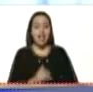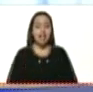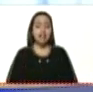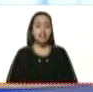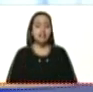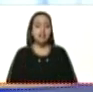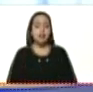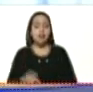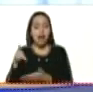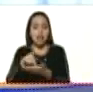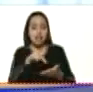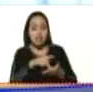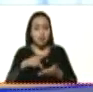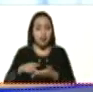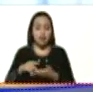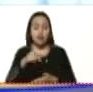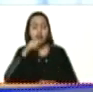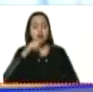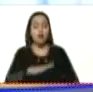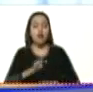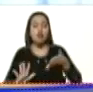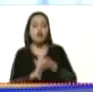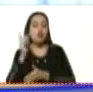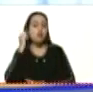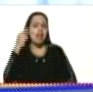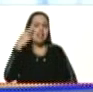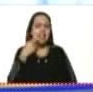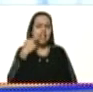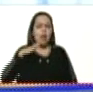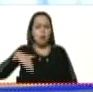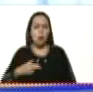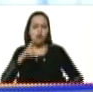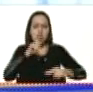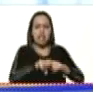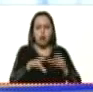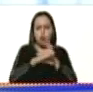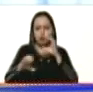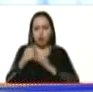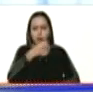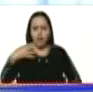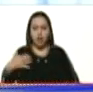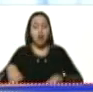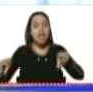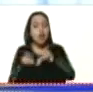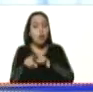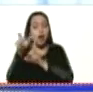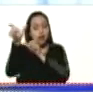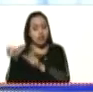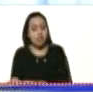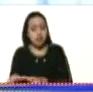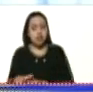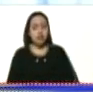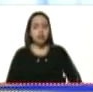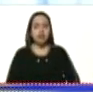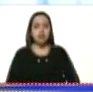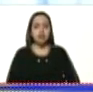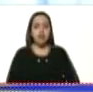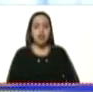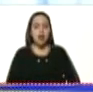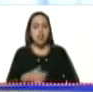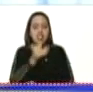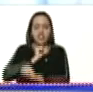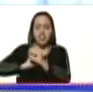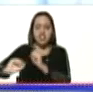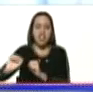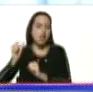Unidos, Rocio Nieves defendía exitosamente aquí a la aguerrida Inés María, convirtiéndose